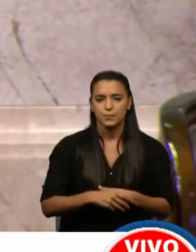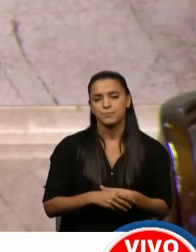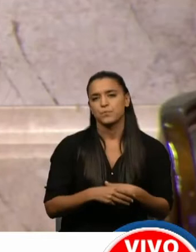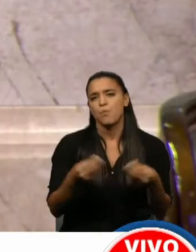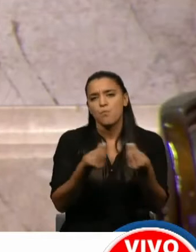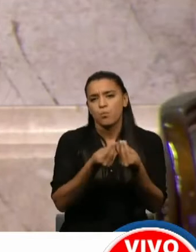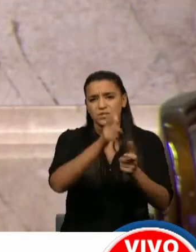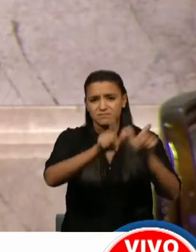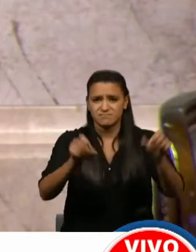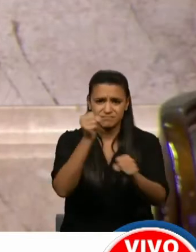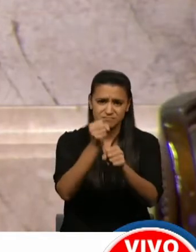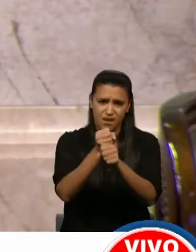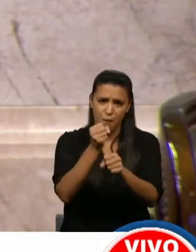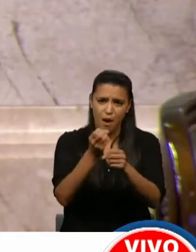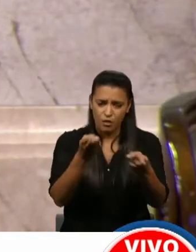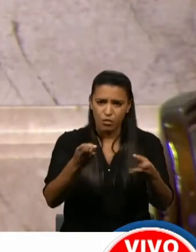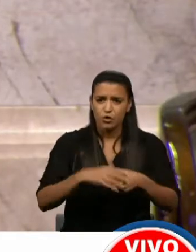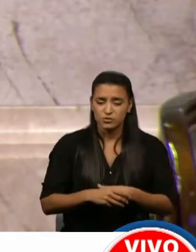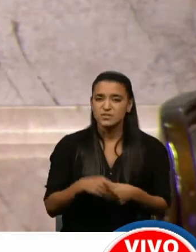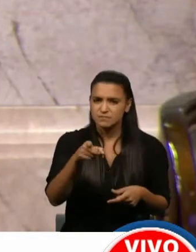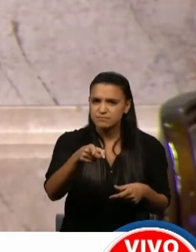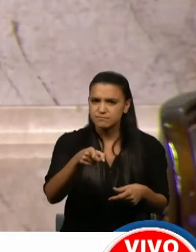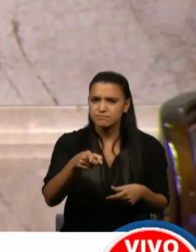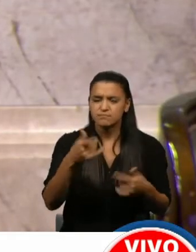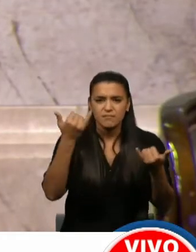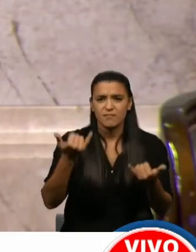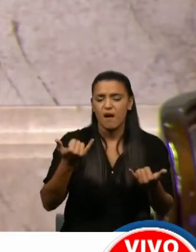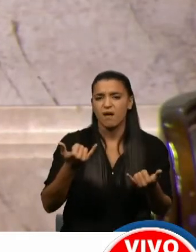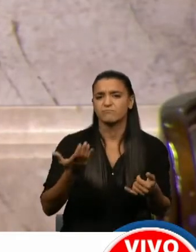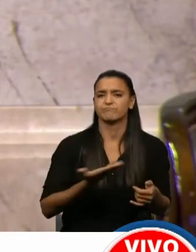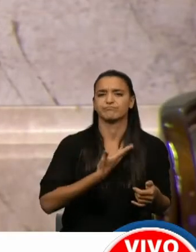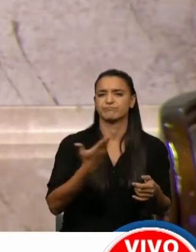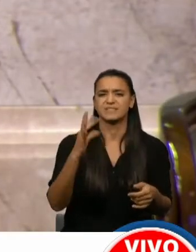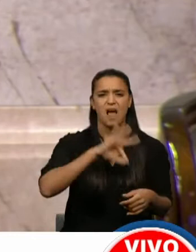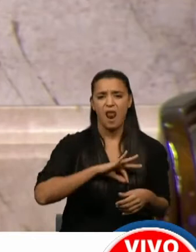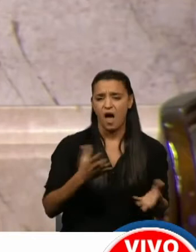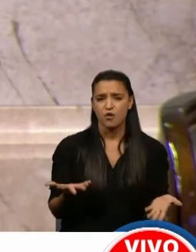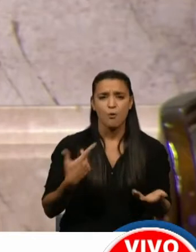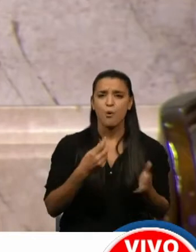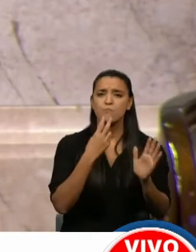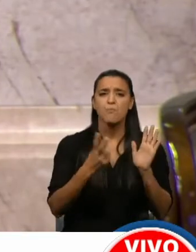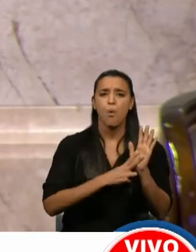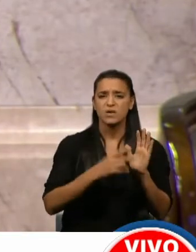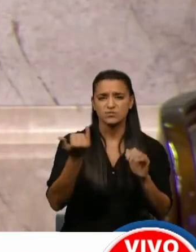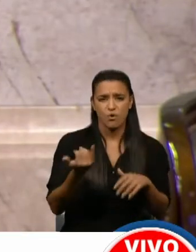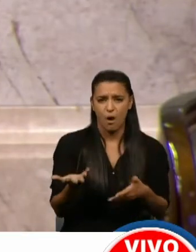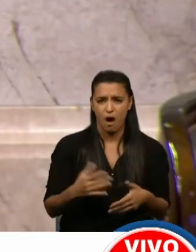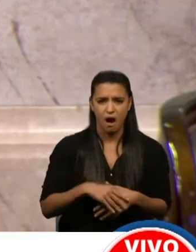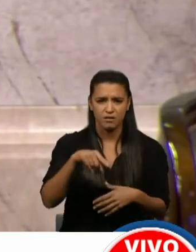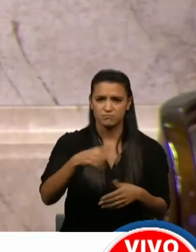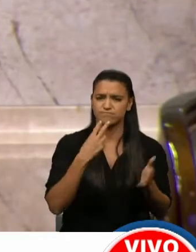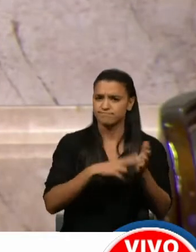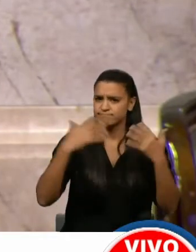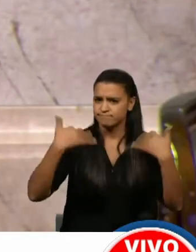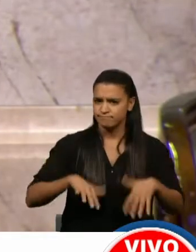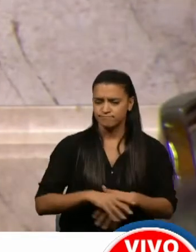montón de trabajadores que están sintiendo un perjuicio en su salario por la presión impositiva que genera este